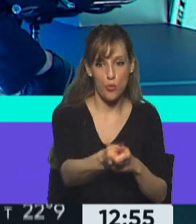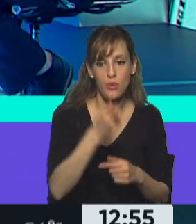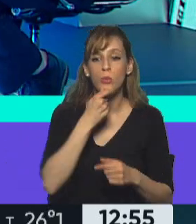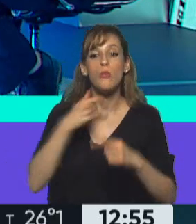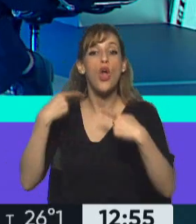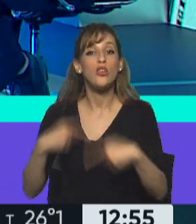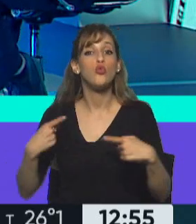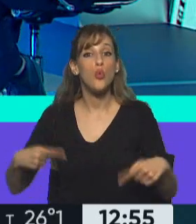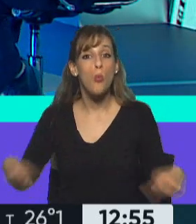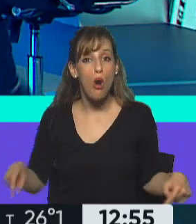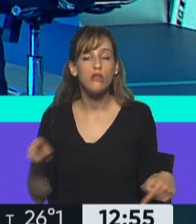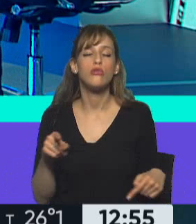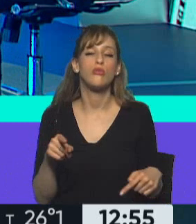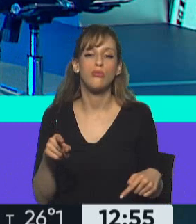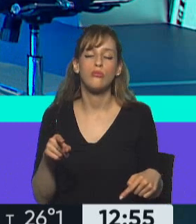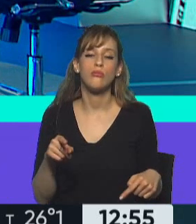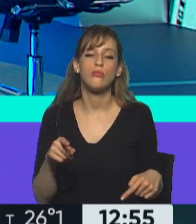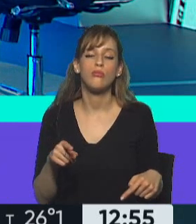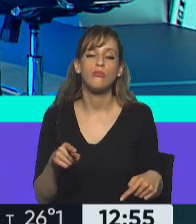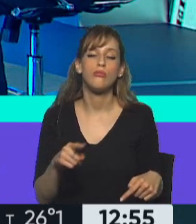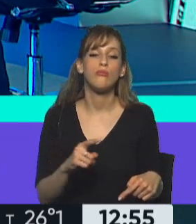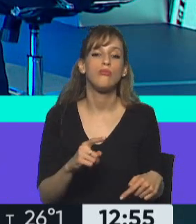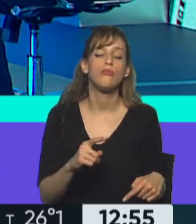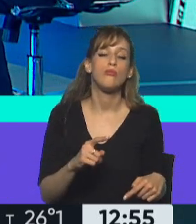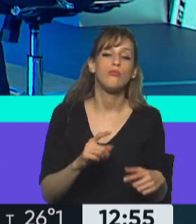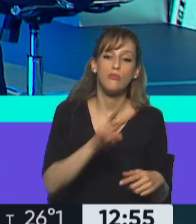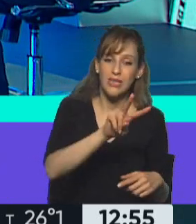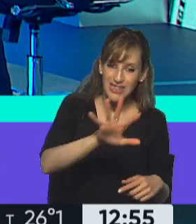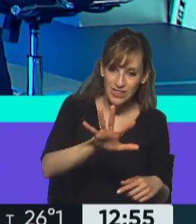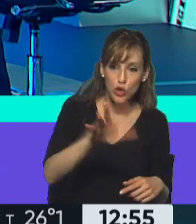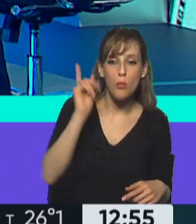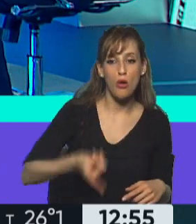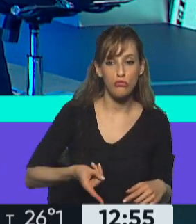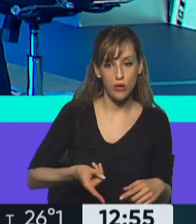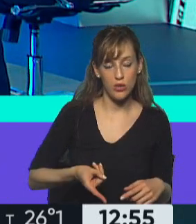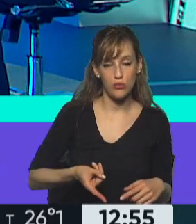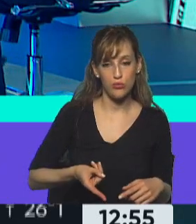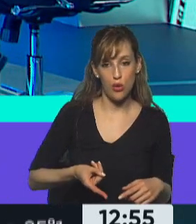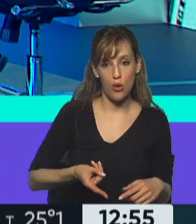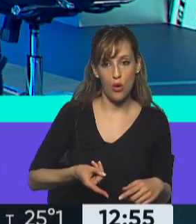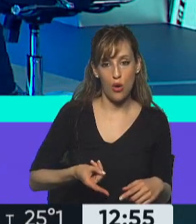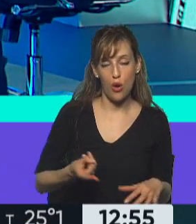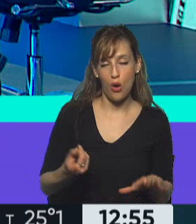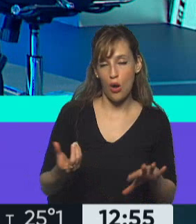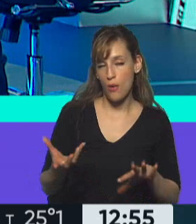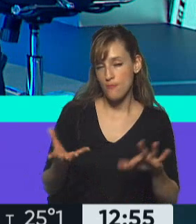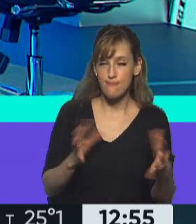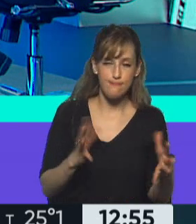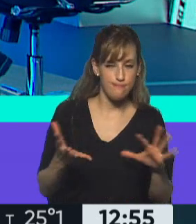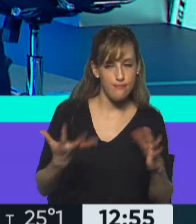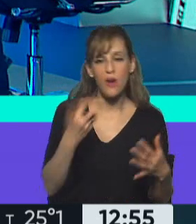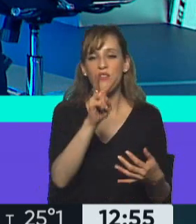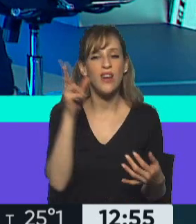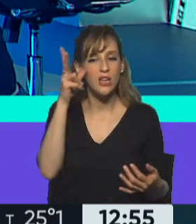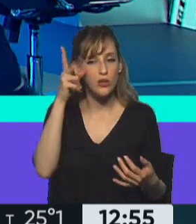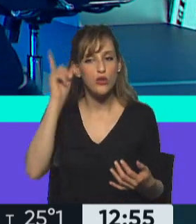insumo, prácticamente el 1 de cada 4, 25% sería, en este caso, el número ajustado sería